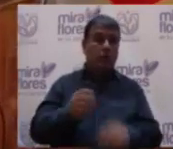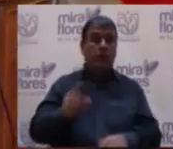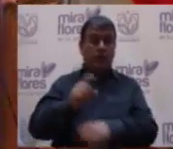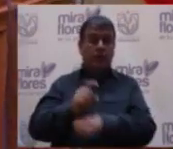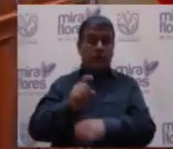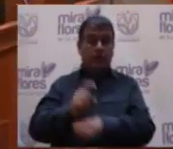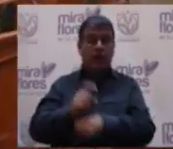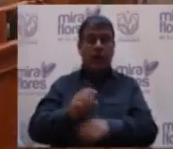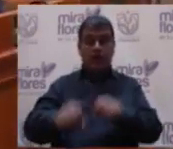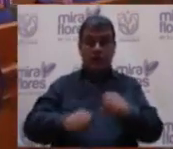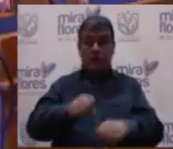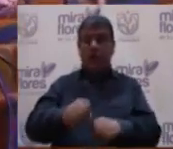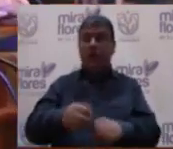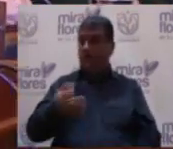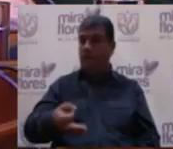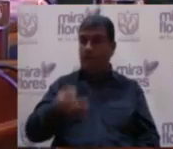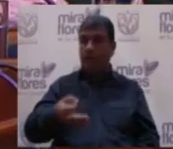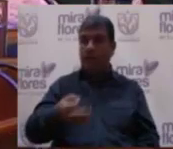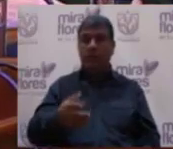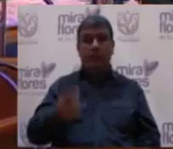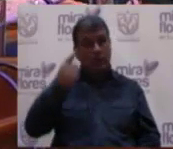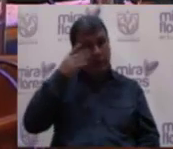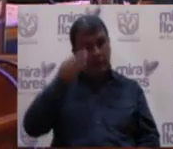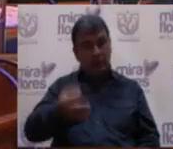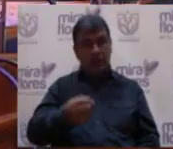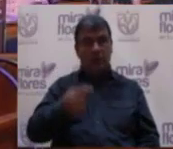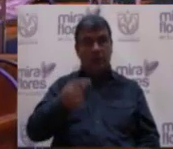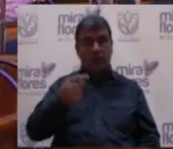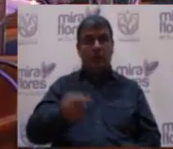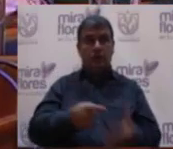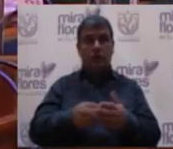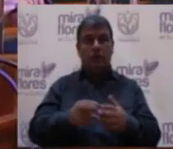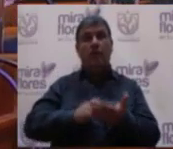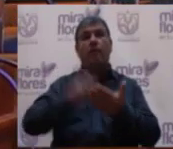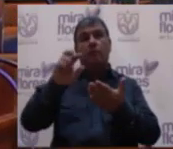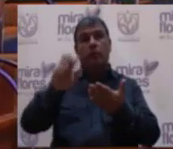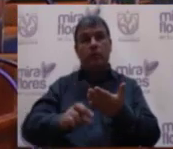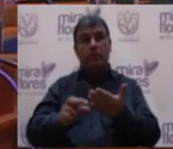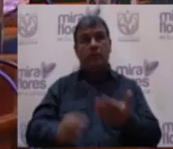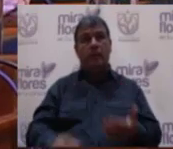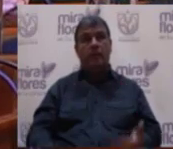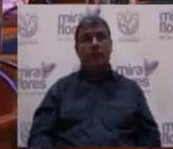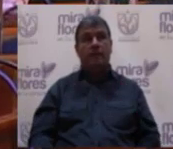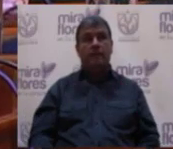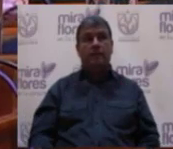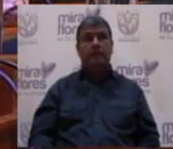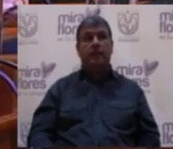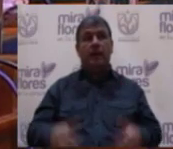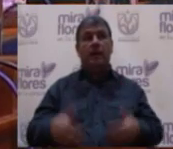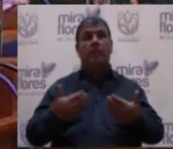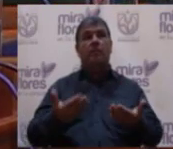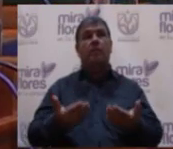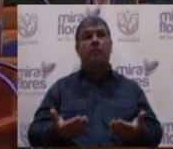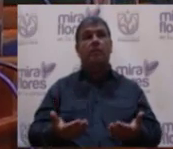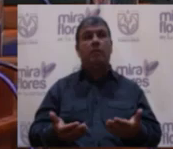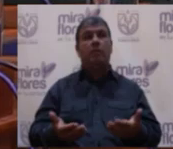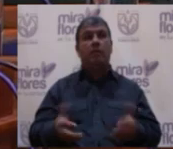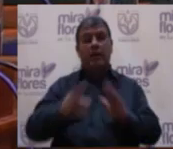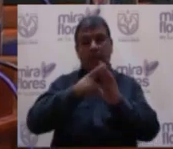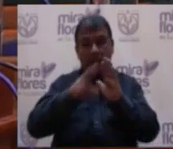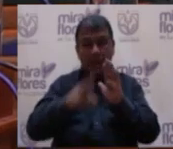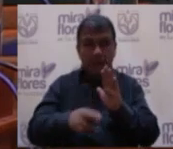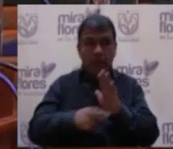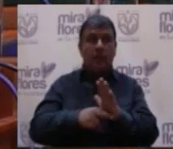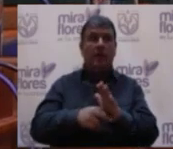al ciclista efectivamente, ¿no? Y creo que esto nos va a llevar a un proyecto para poder